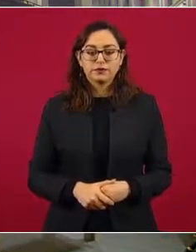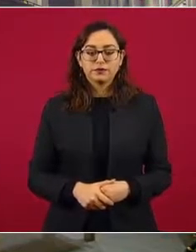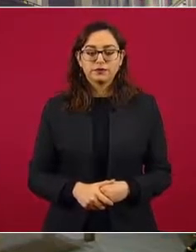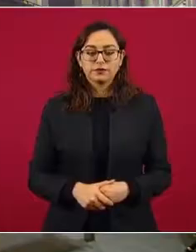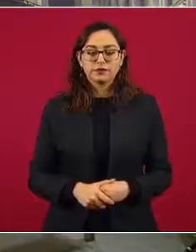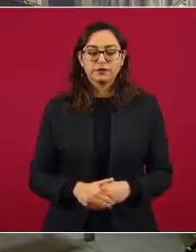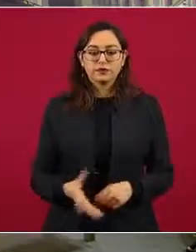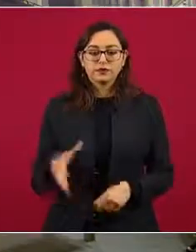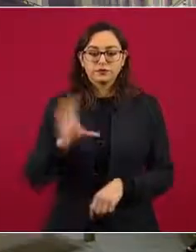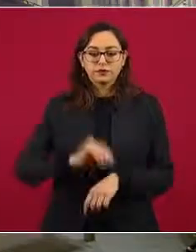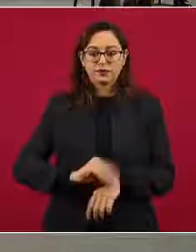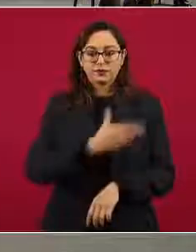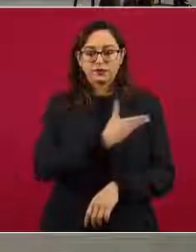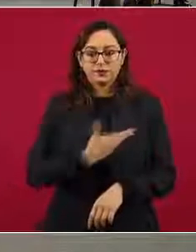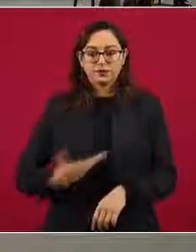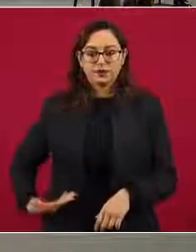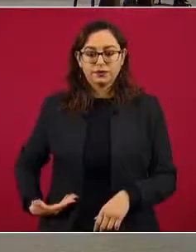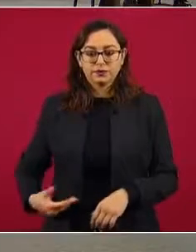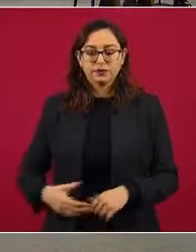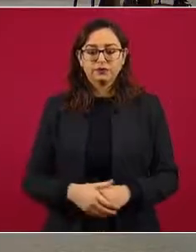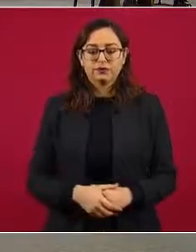Con su permiso, señor presidente,